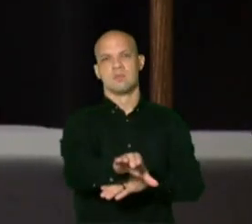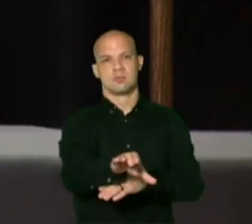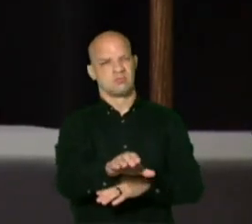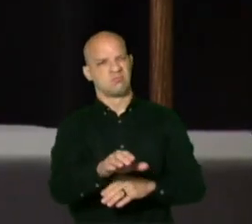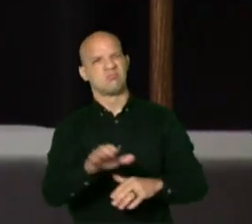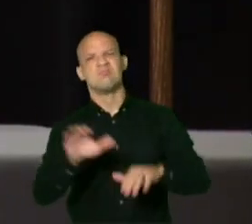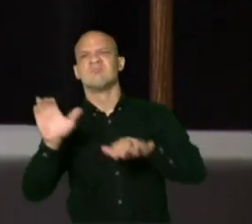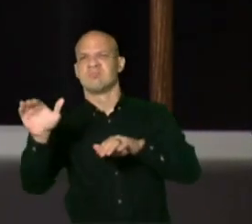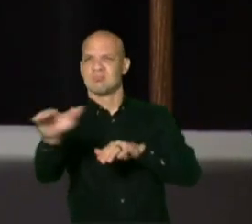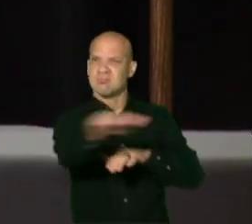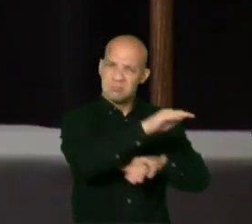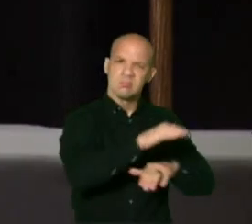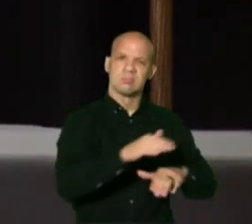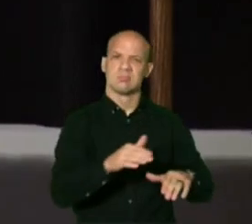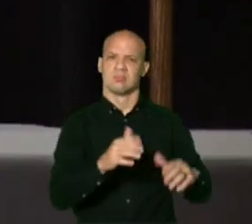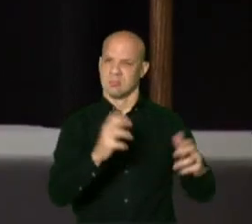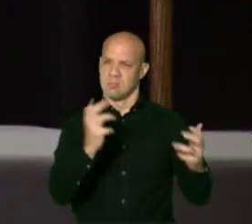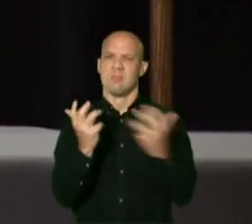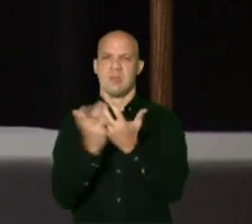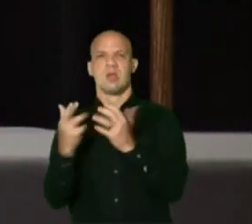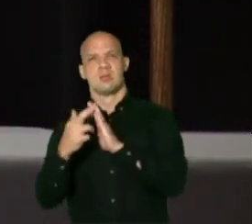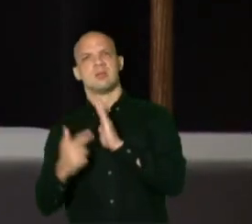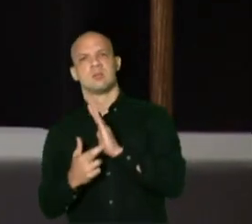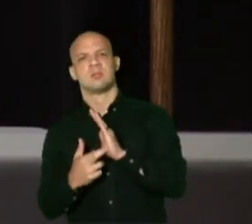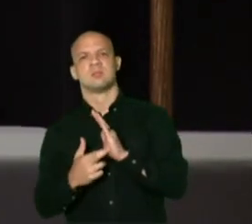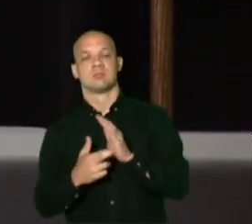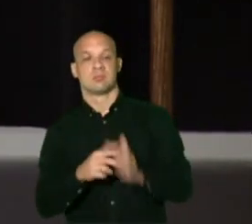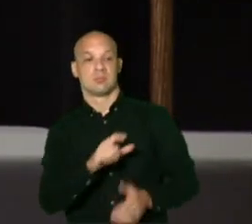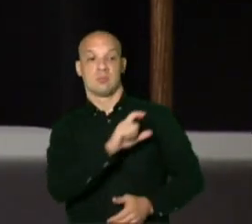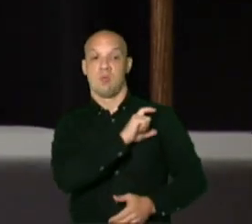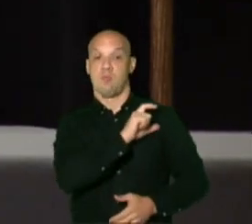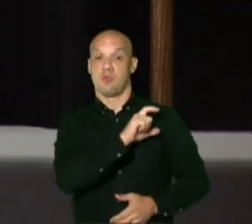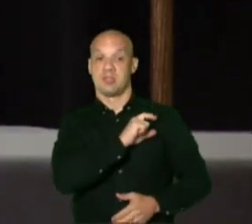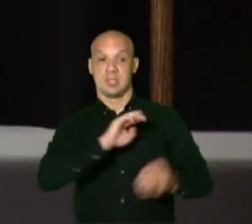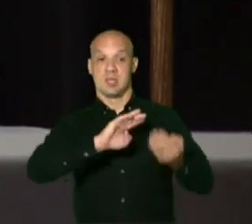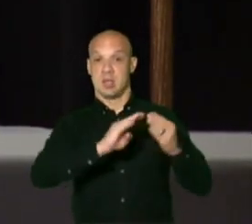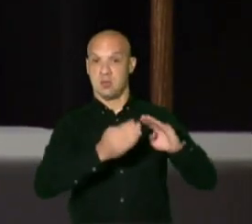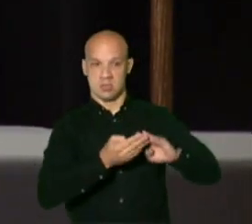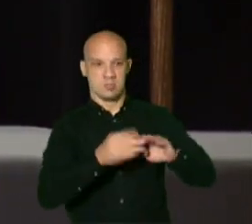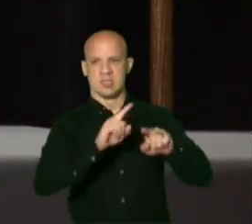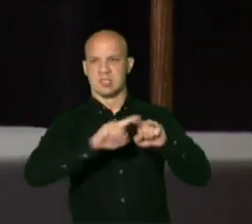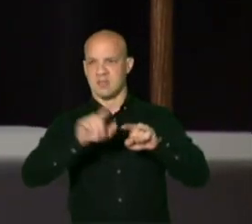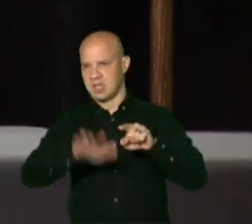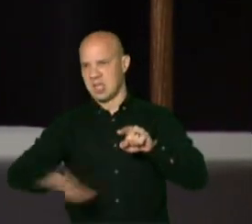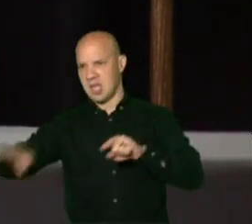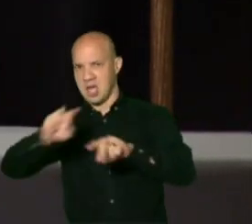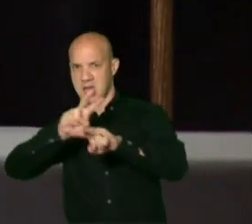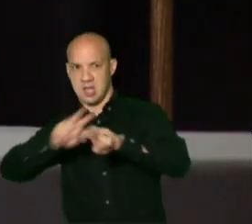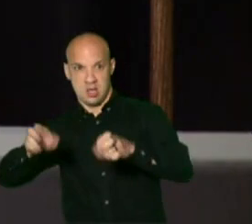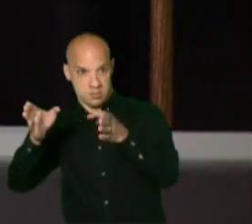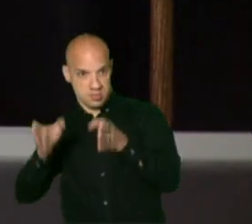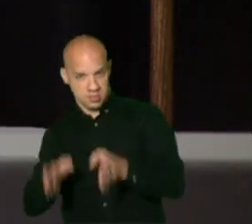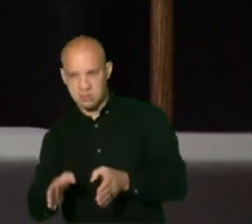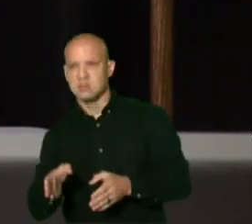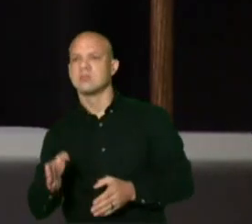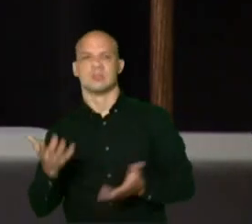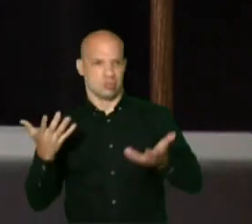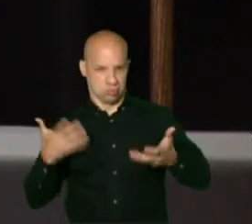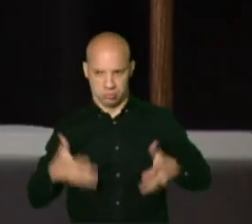orden ejecutiva. Tenemos coordinación con las policías municipales y distintas las ramas investigativas para hacer cumplir la misma. Hacemos